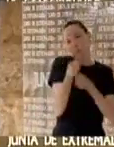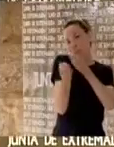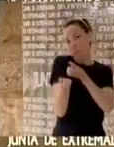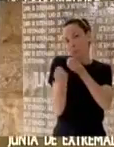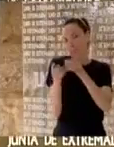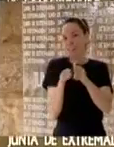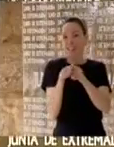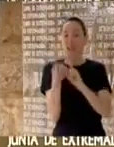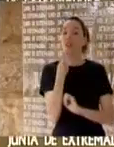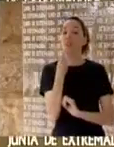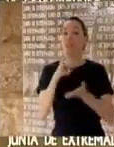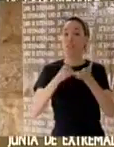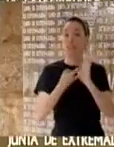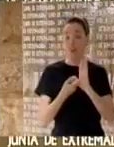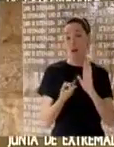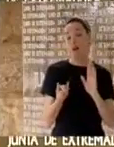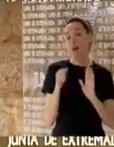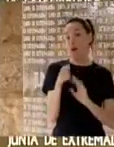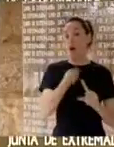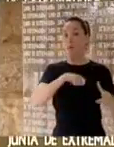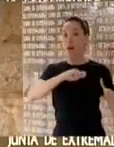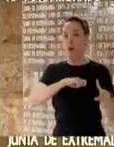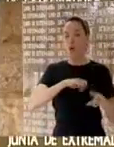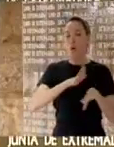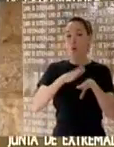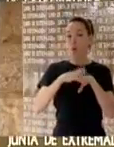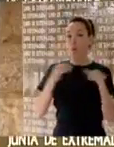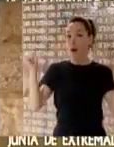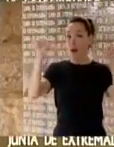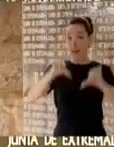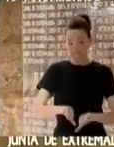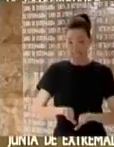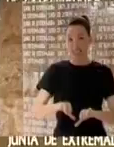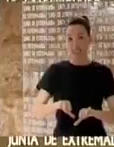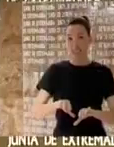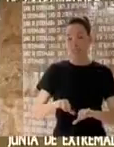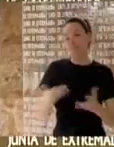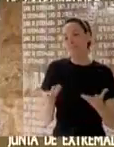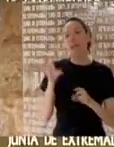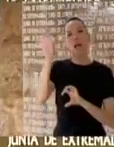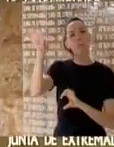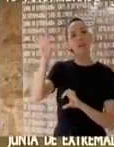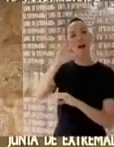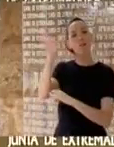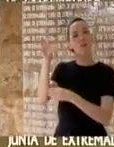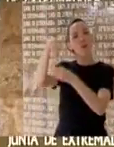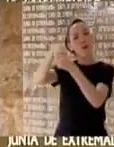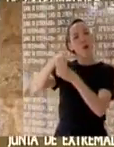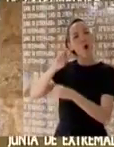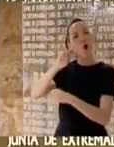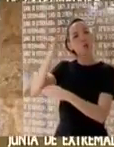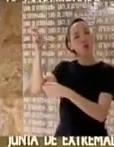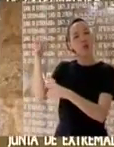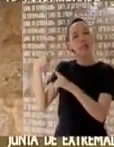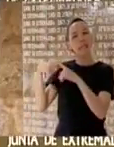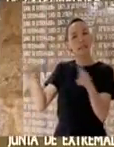español, como consecuencia de esa gran recesión, de ese malestar social, a diferencia de lo que ocurría en otros países europeos, la xenofobia,